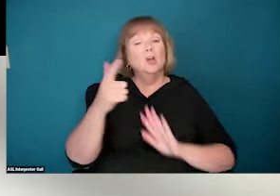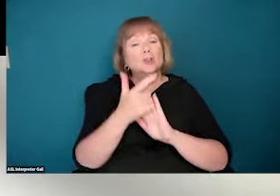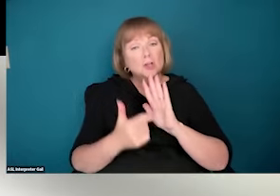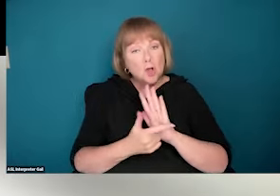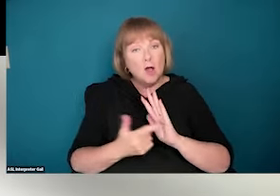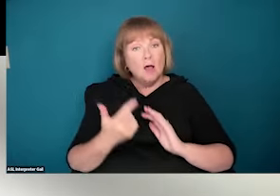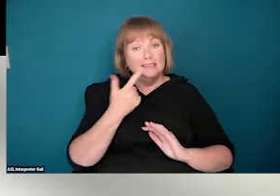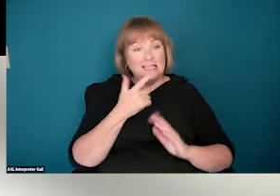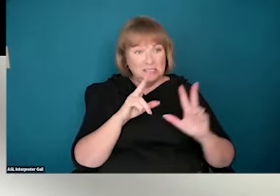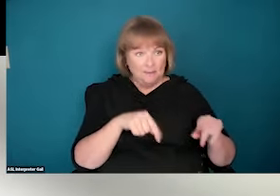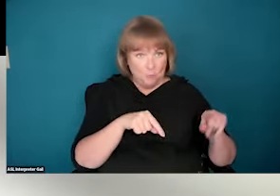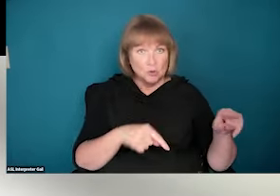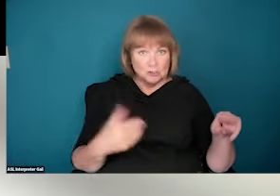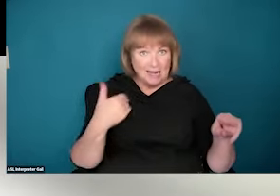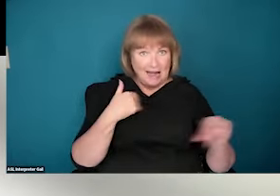custodia